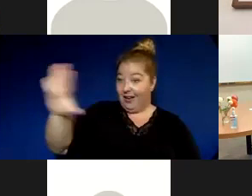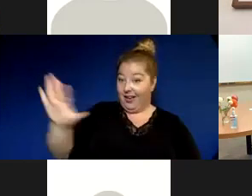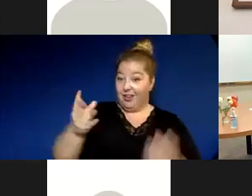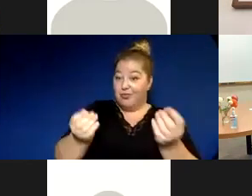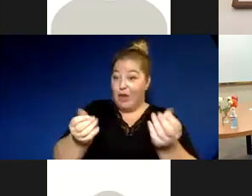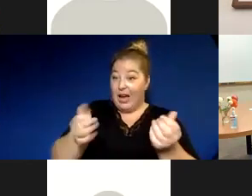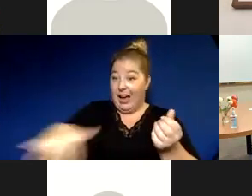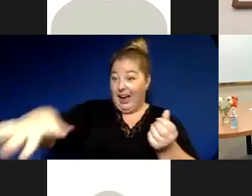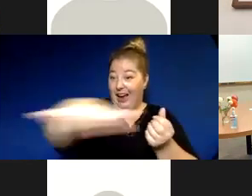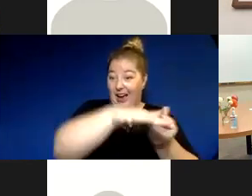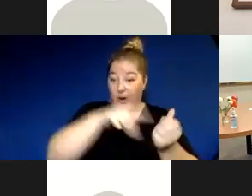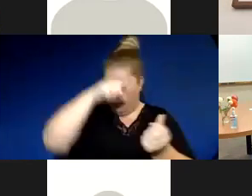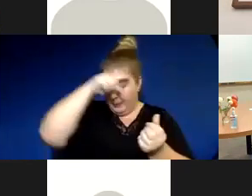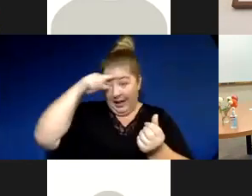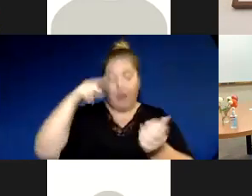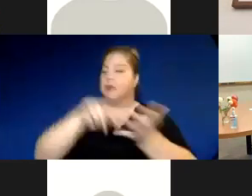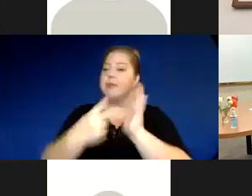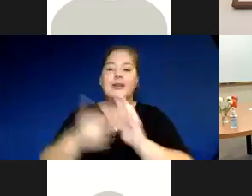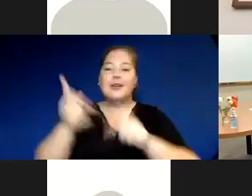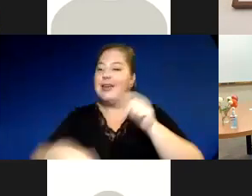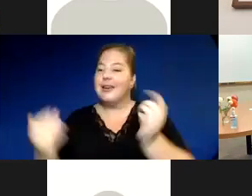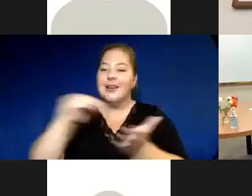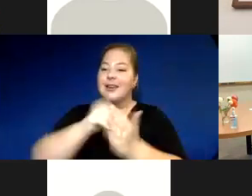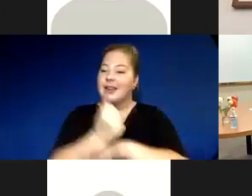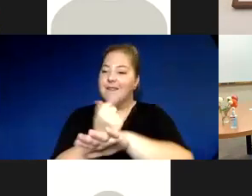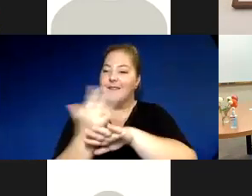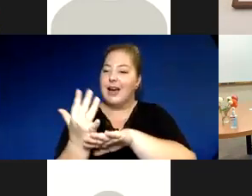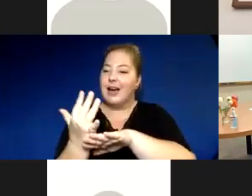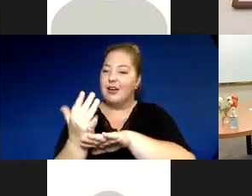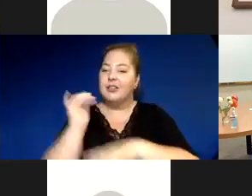de bomberos y personal